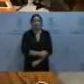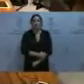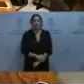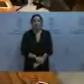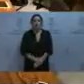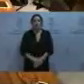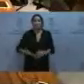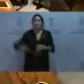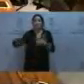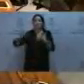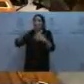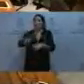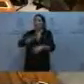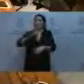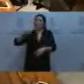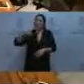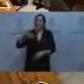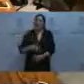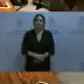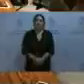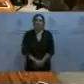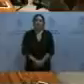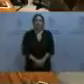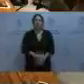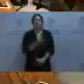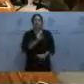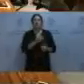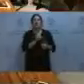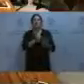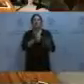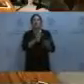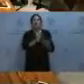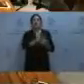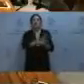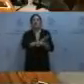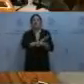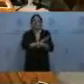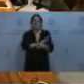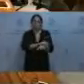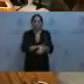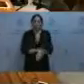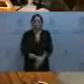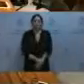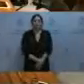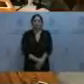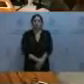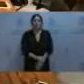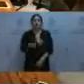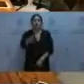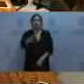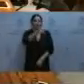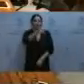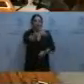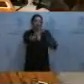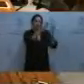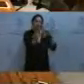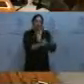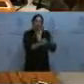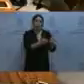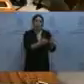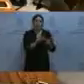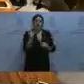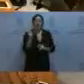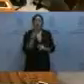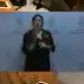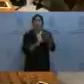Muchas gracias, señora presidenta. Señorías, señora consejera, yo creo que tiene aquí usted hoy dos interpelaciones,